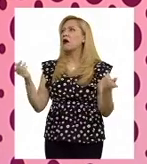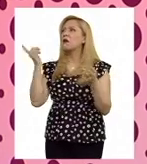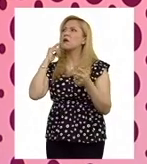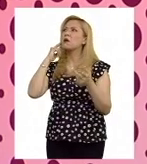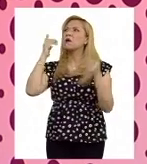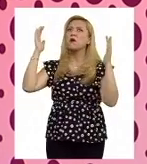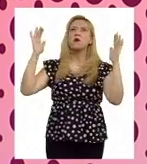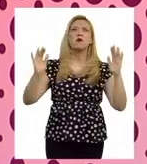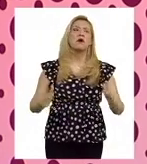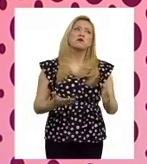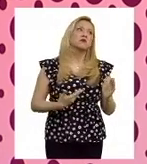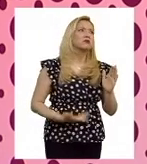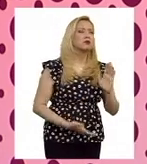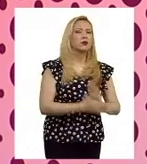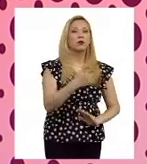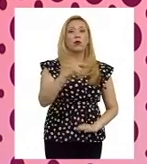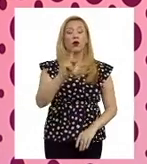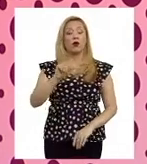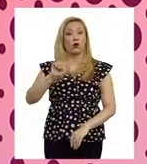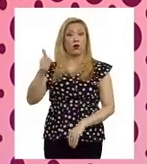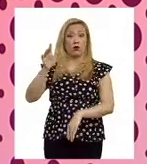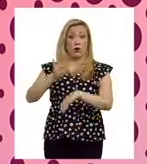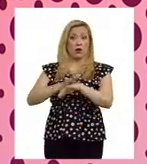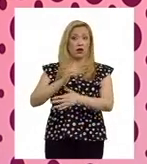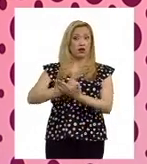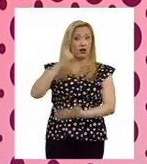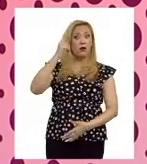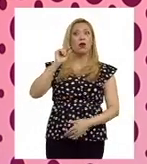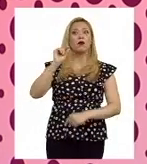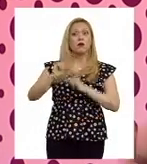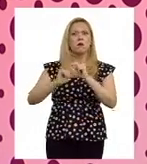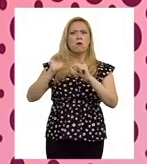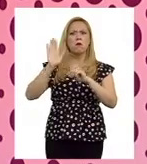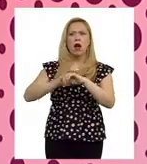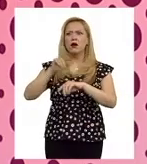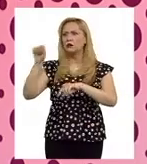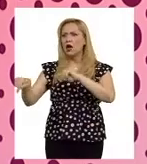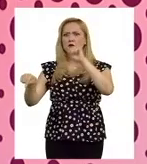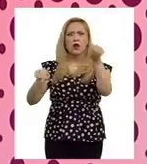del medio ambiente. Pero tenemos fenómenos extremos hoy en día y cada vez son más y más